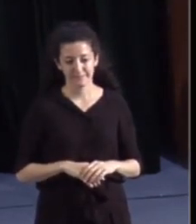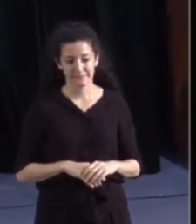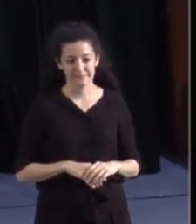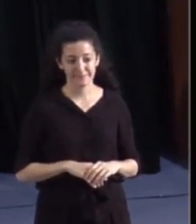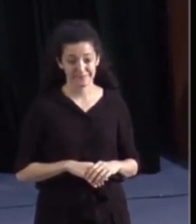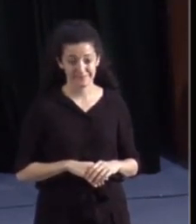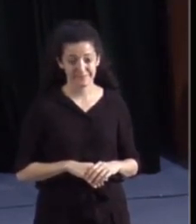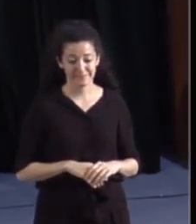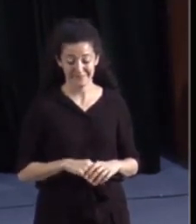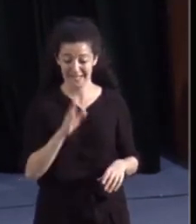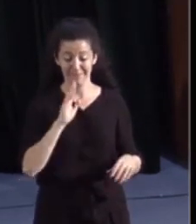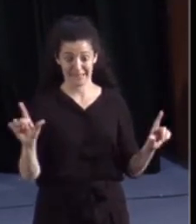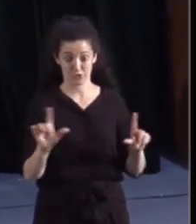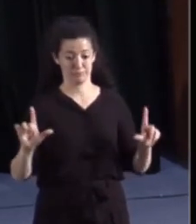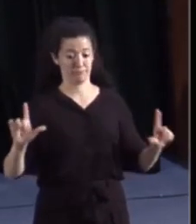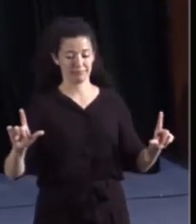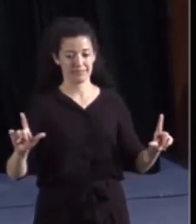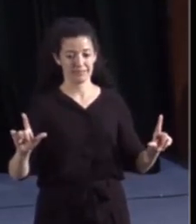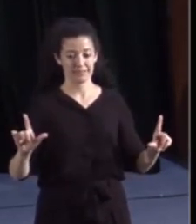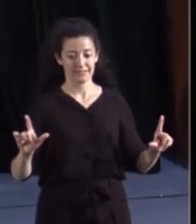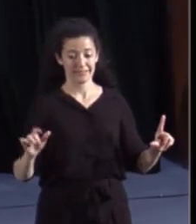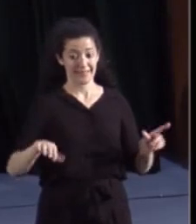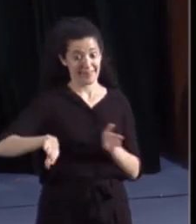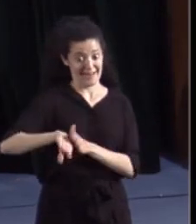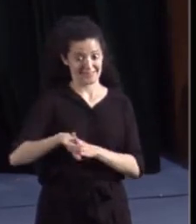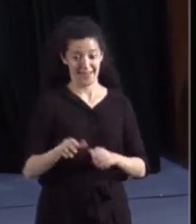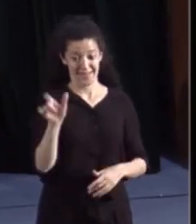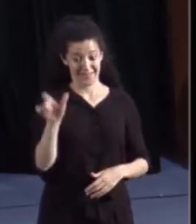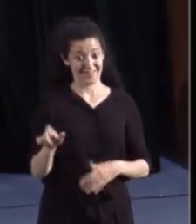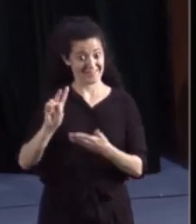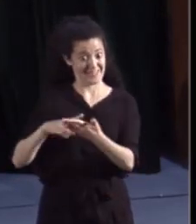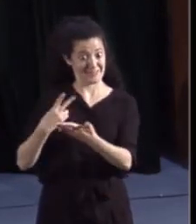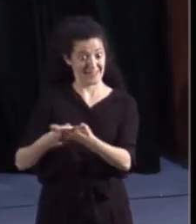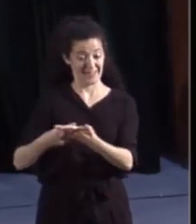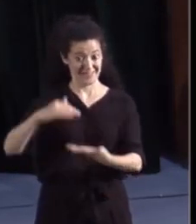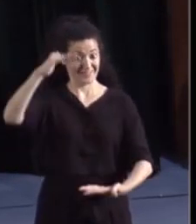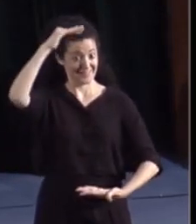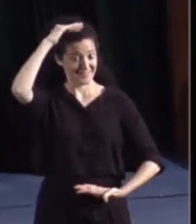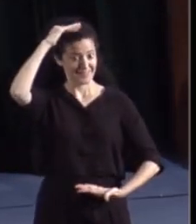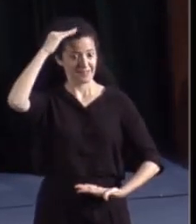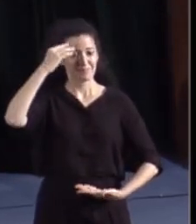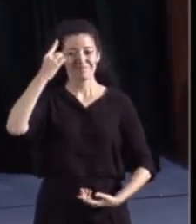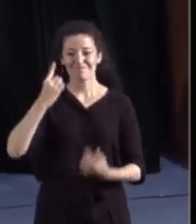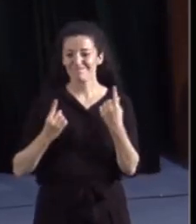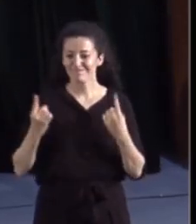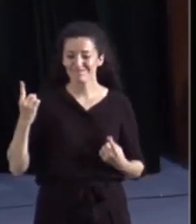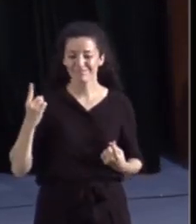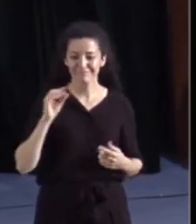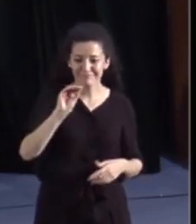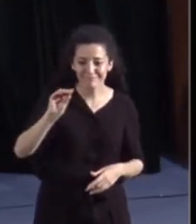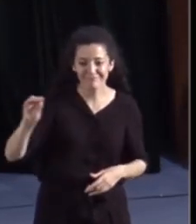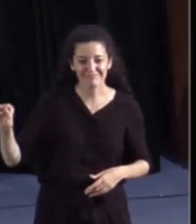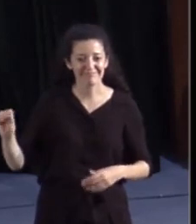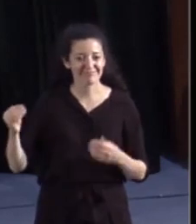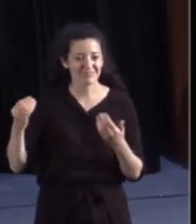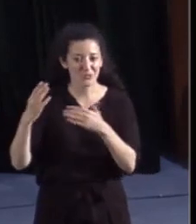colocación inferior derecha, en un tamaño medio, muchas veces es la que los usuarios han dicho en encuestas, en grupos